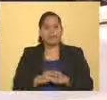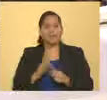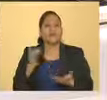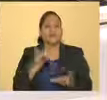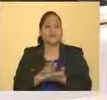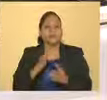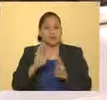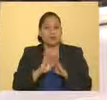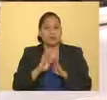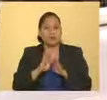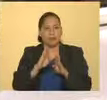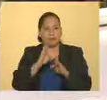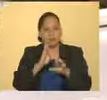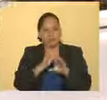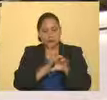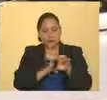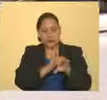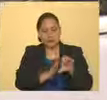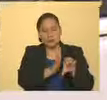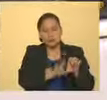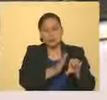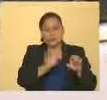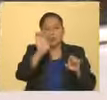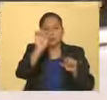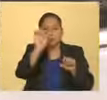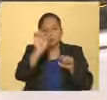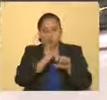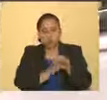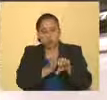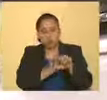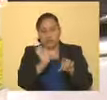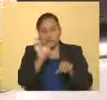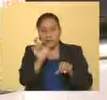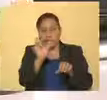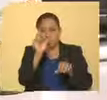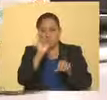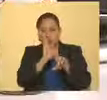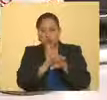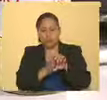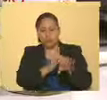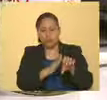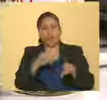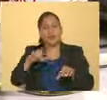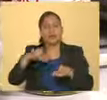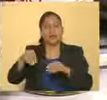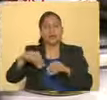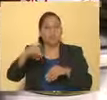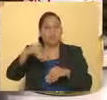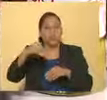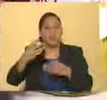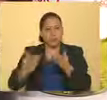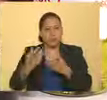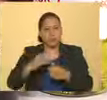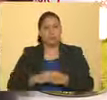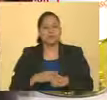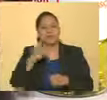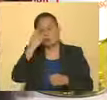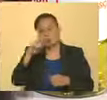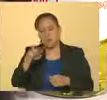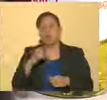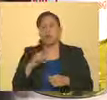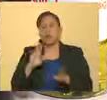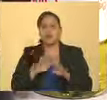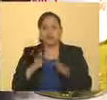nada más partirlos delgadito. Rebanaditas pequeñas. Y vamos a dejar que se doren. Para que nos quede